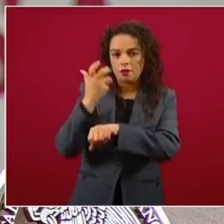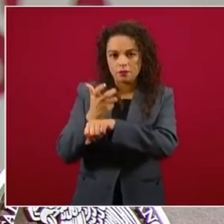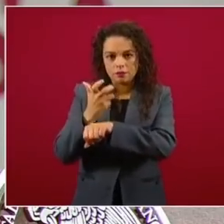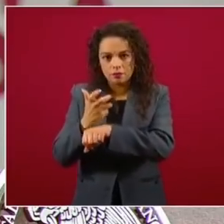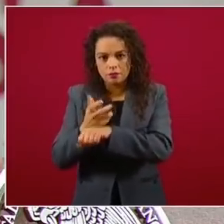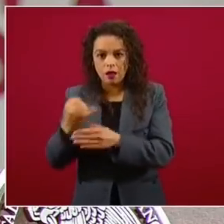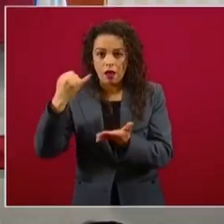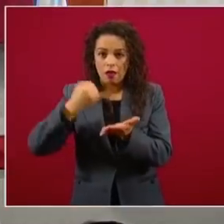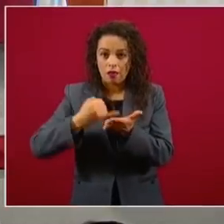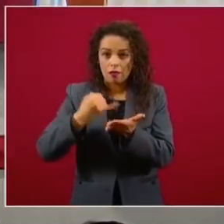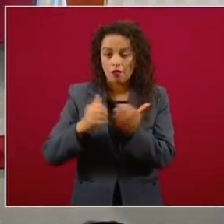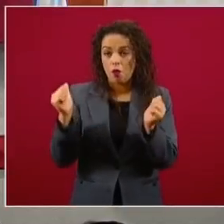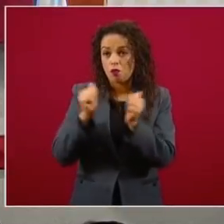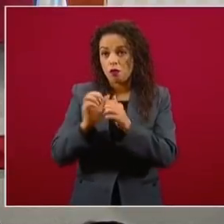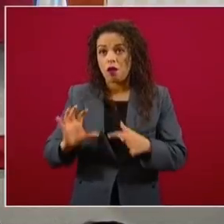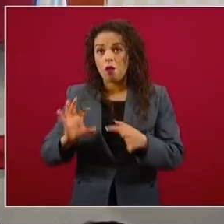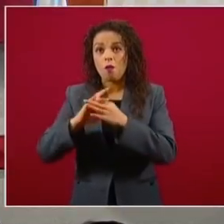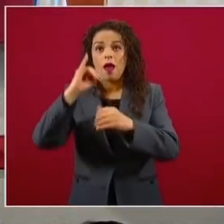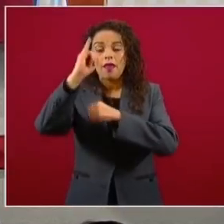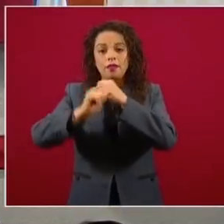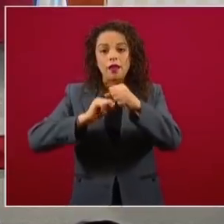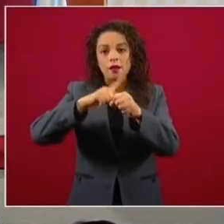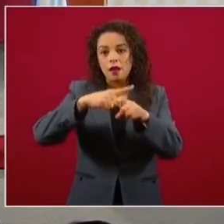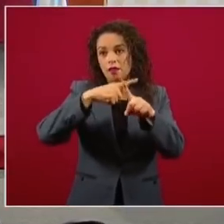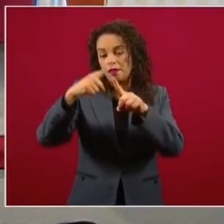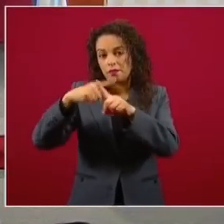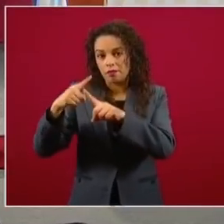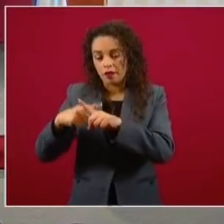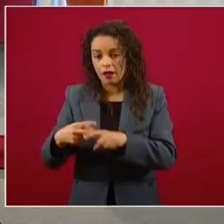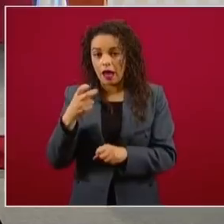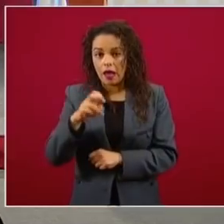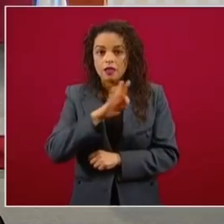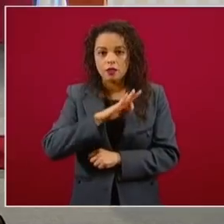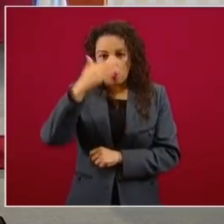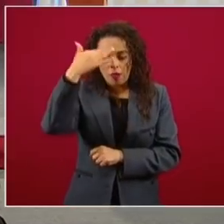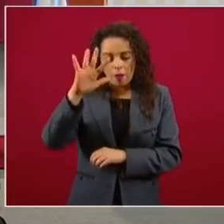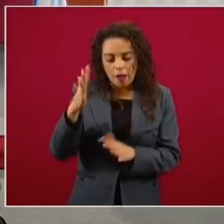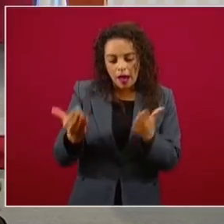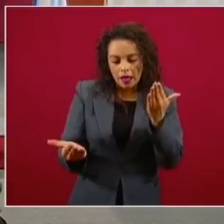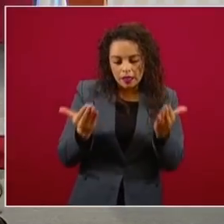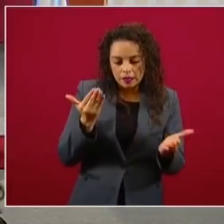referencias internacionales. Eso nos va a ayudar a estimar cuál es la trayectoria